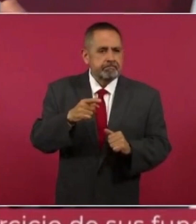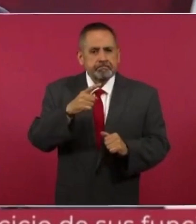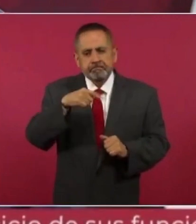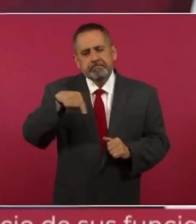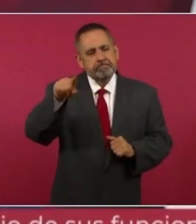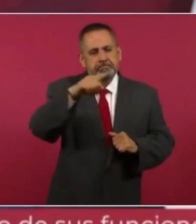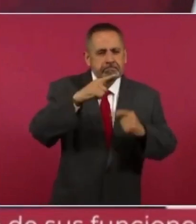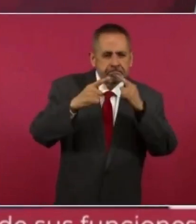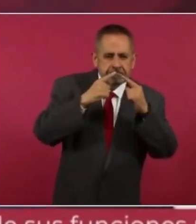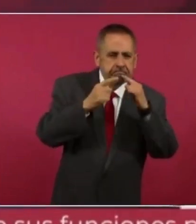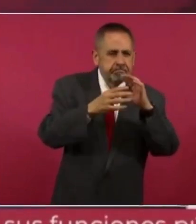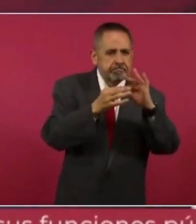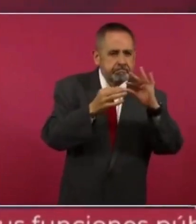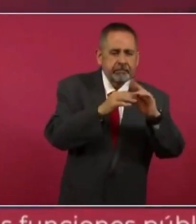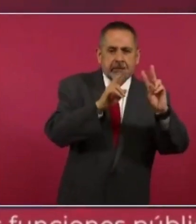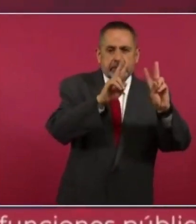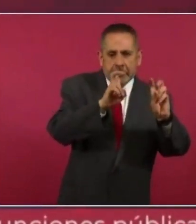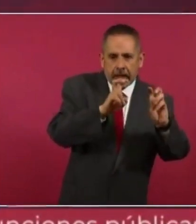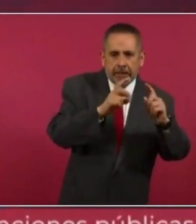agenda,